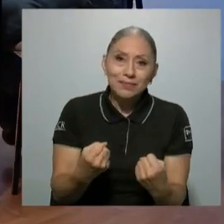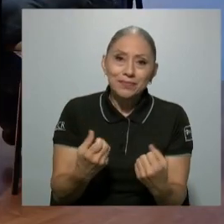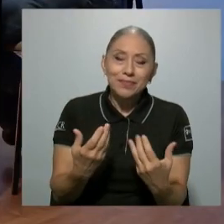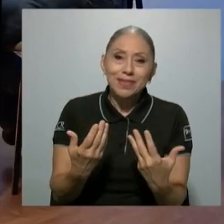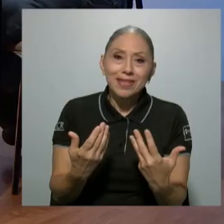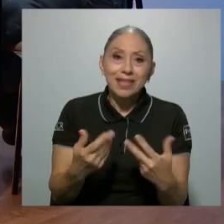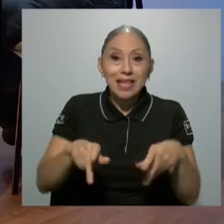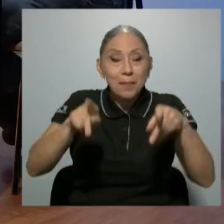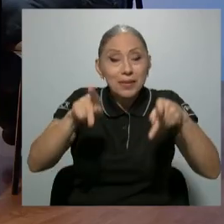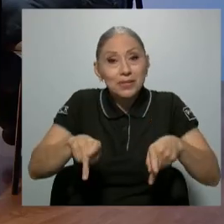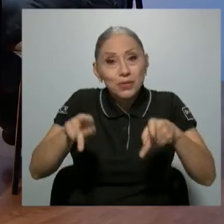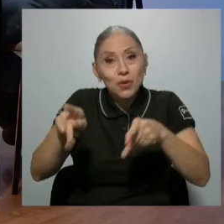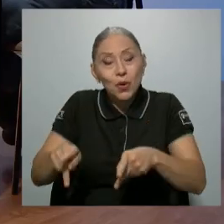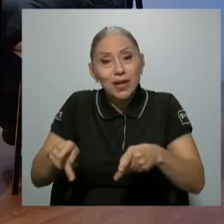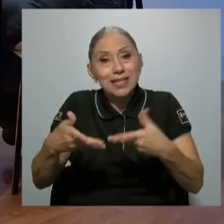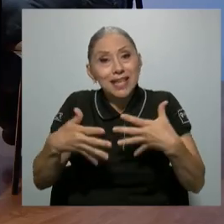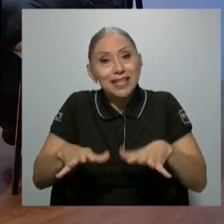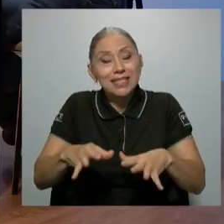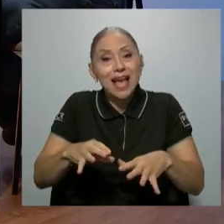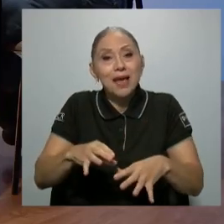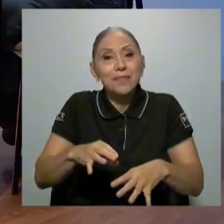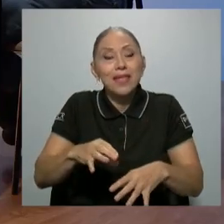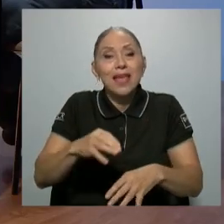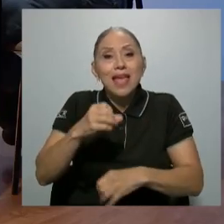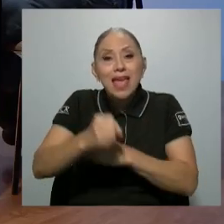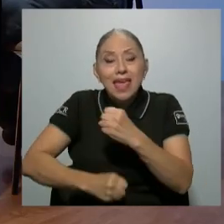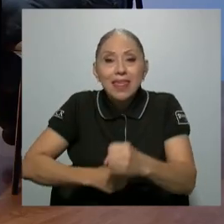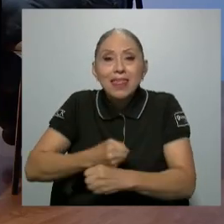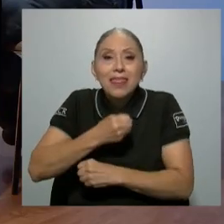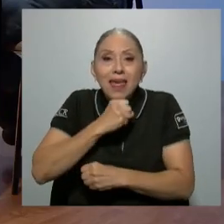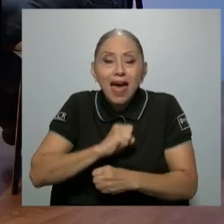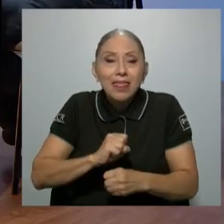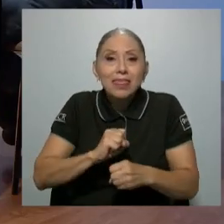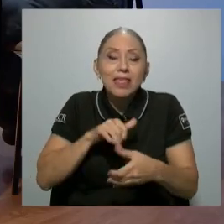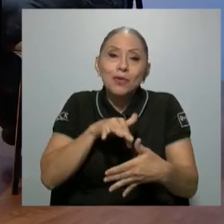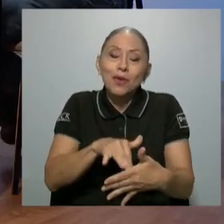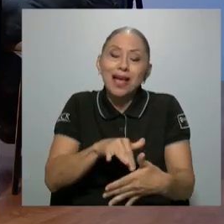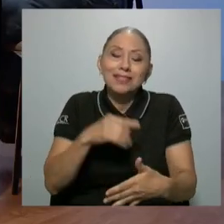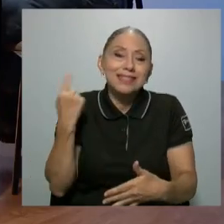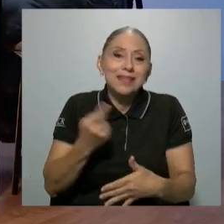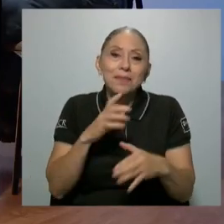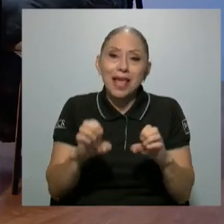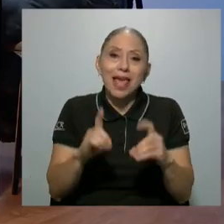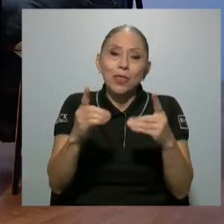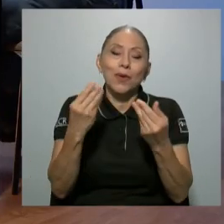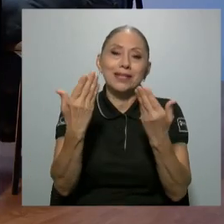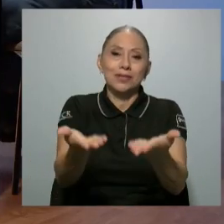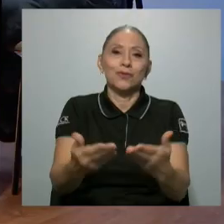en edad de educarse, y eso es siempre educación. Gracias.